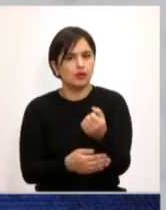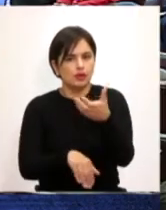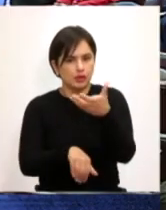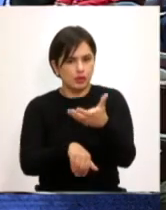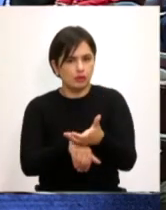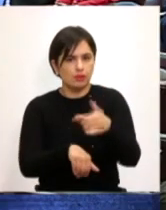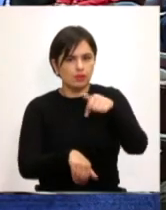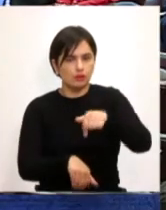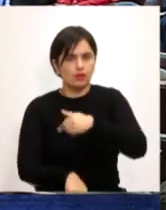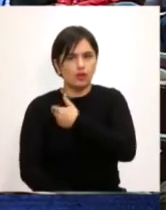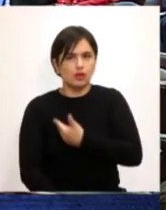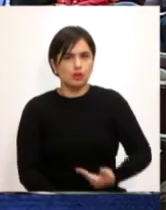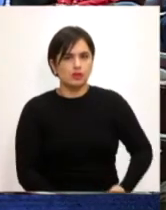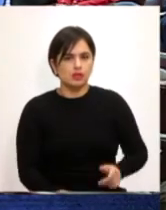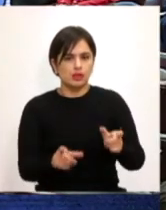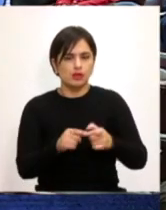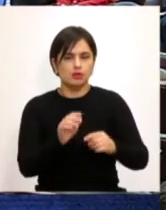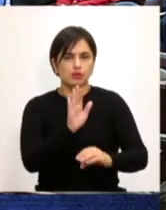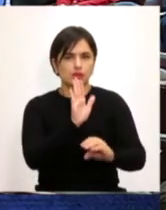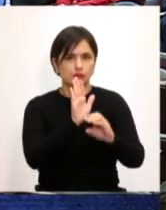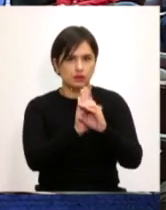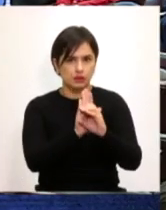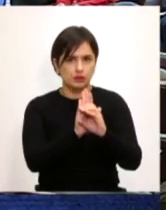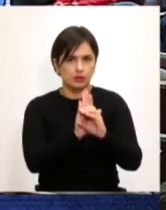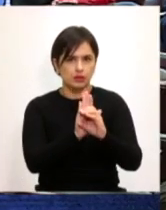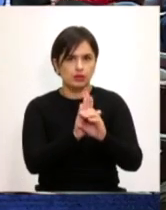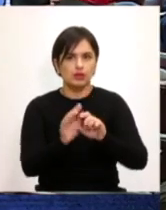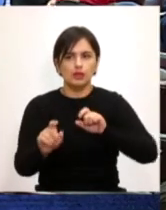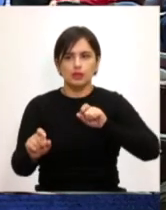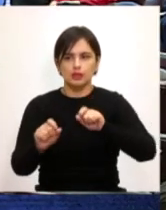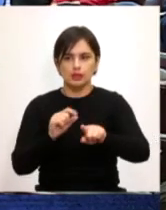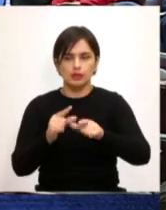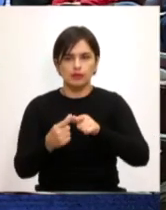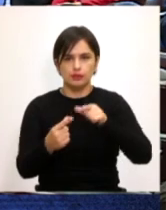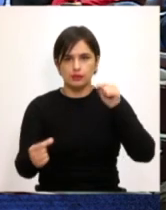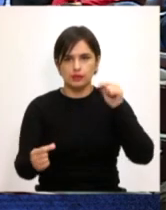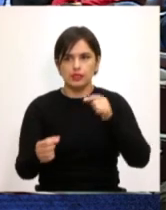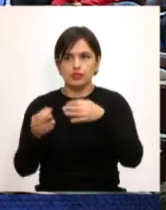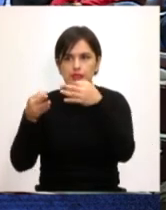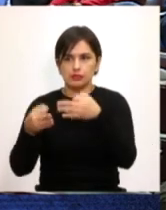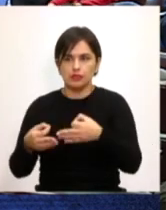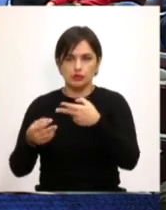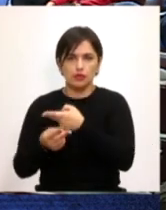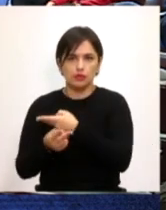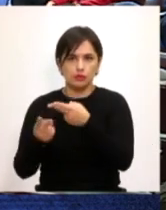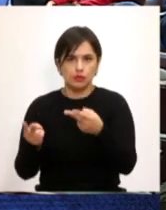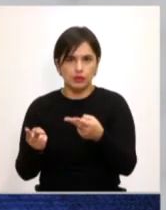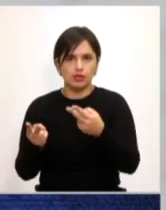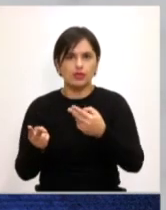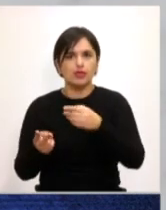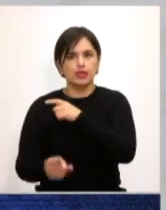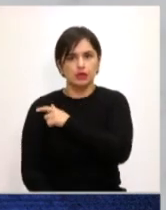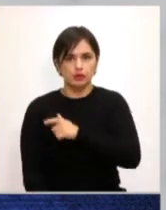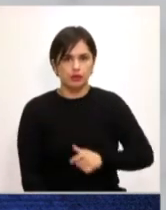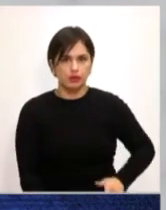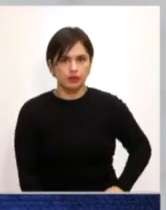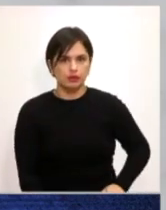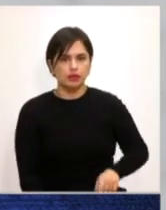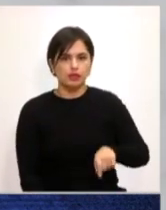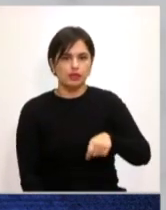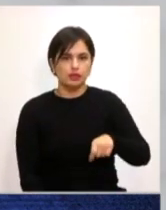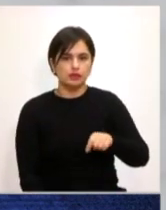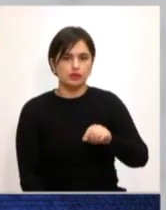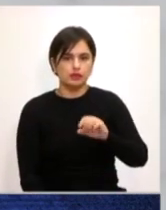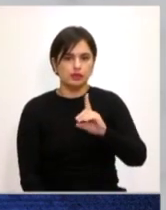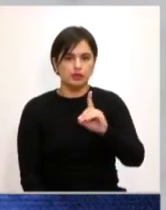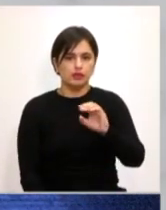hoy presiden las comisiones de Constitución, de Defensa Nacional, de Seguridad Pública y de Gobierno, senadores